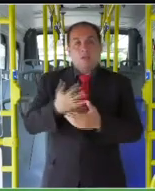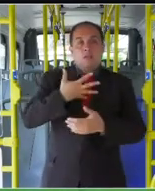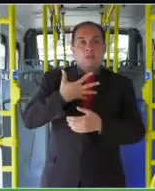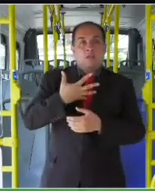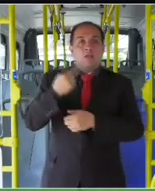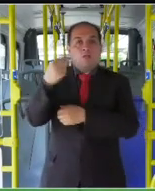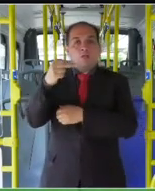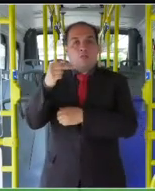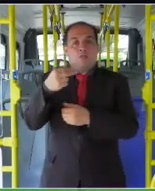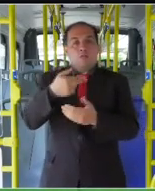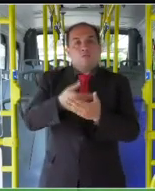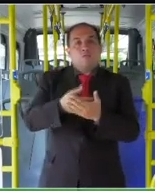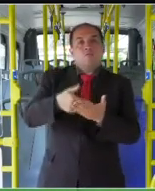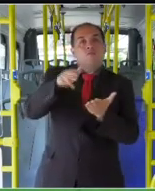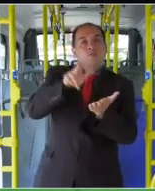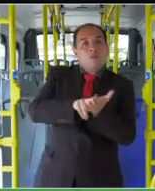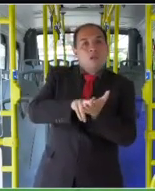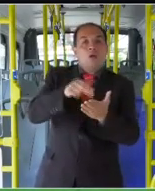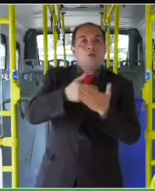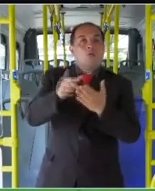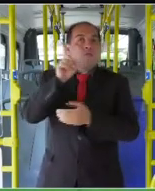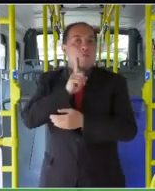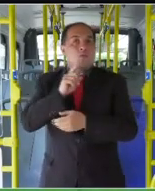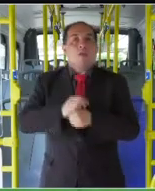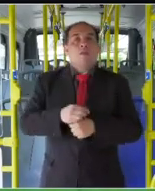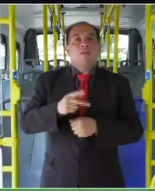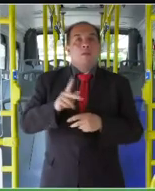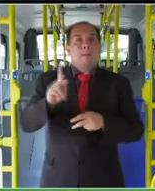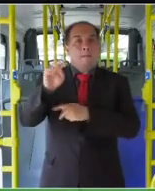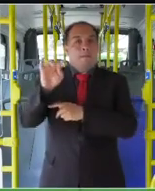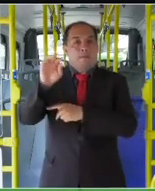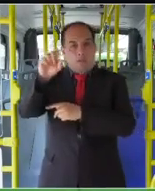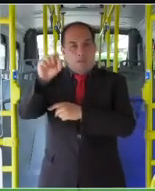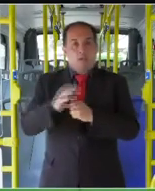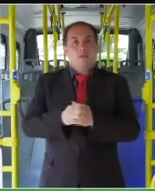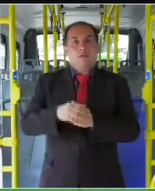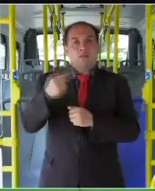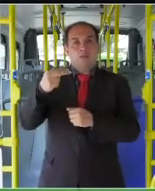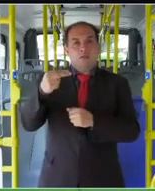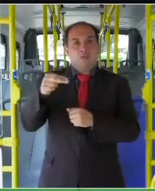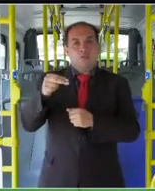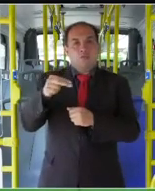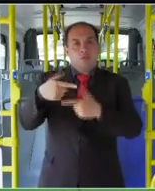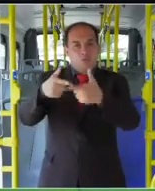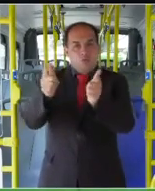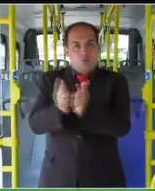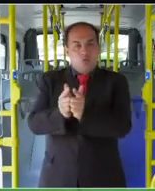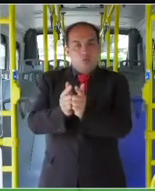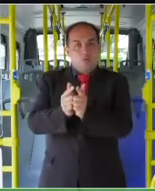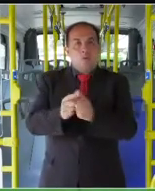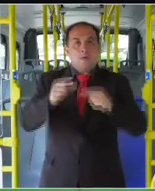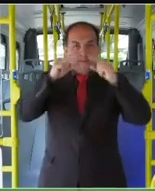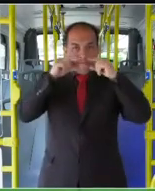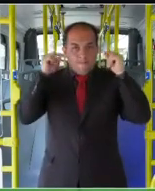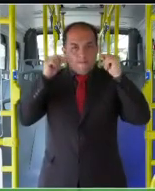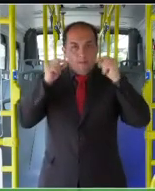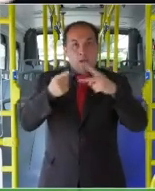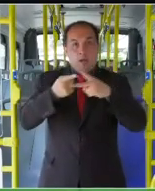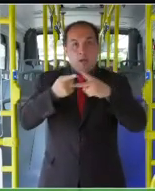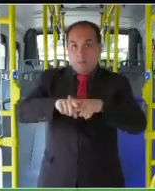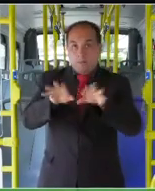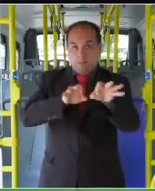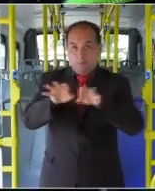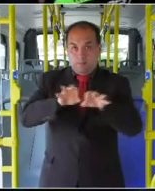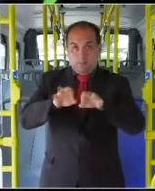de un héroe, una heroína de la patria, hoy es la flotilla Emiliano Zapata, que se pone en operación.